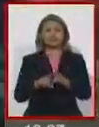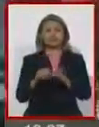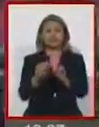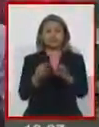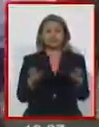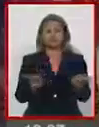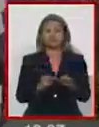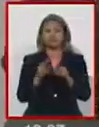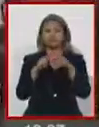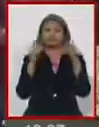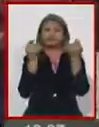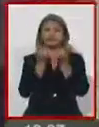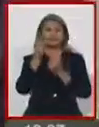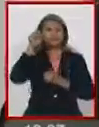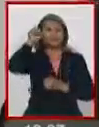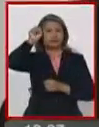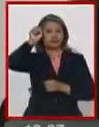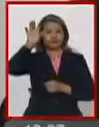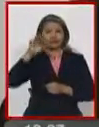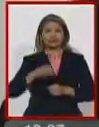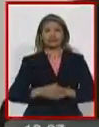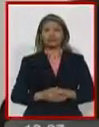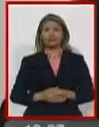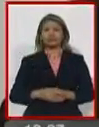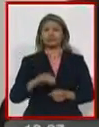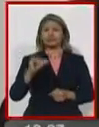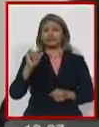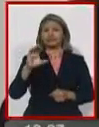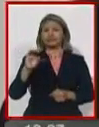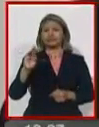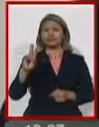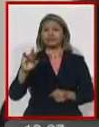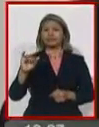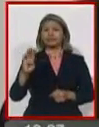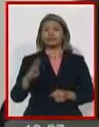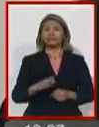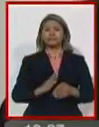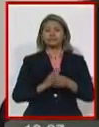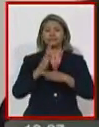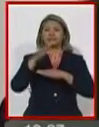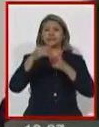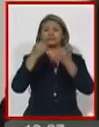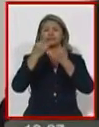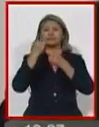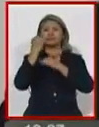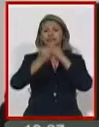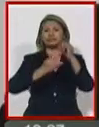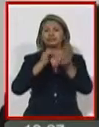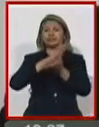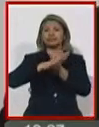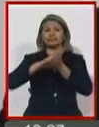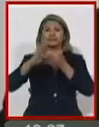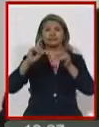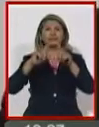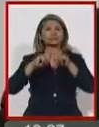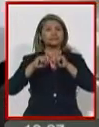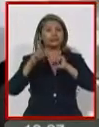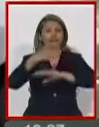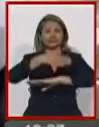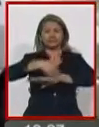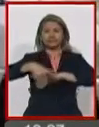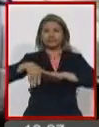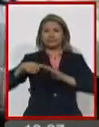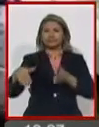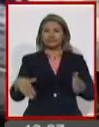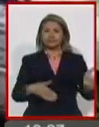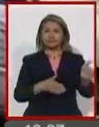las provincias del departamento de Tarija. En el caso de Yacuiba, el paso internacional está expedito, pero las calles